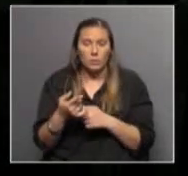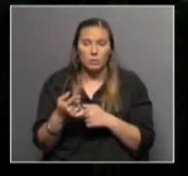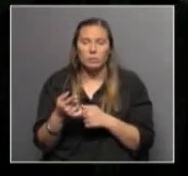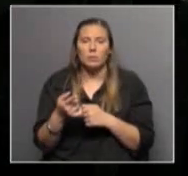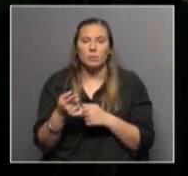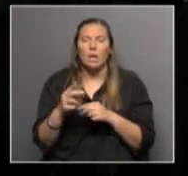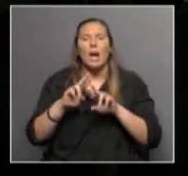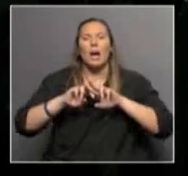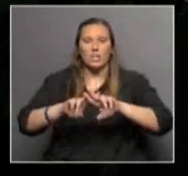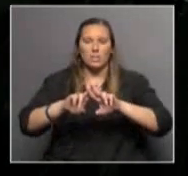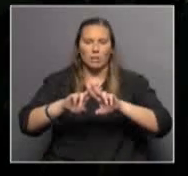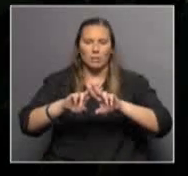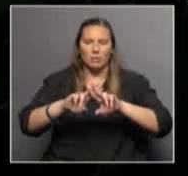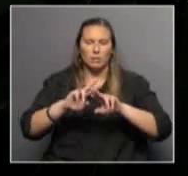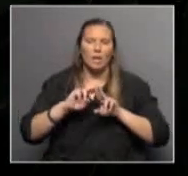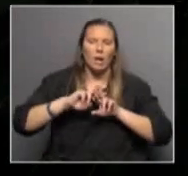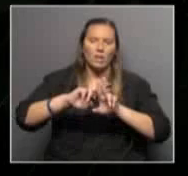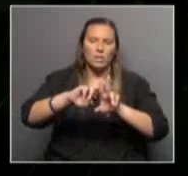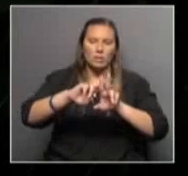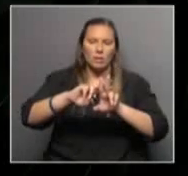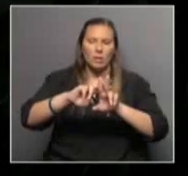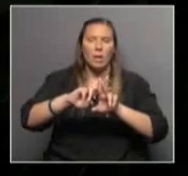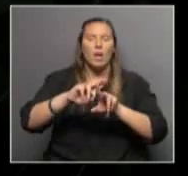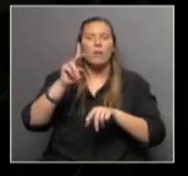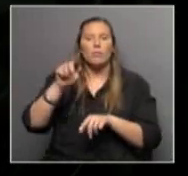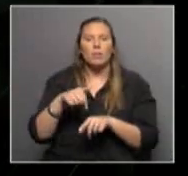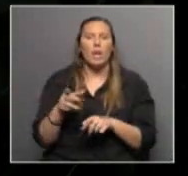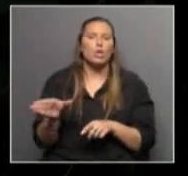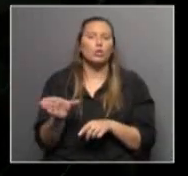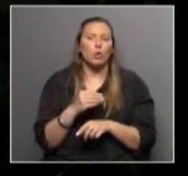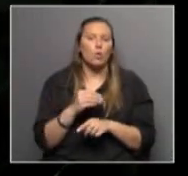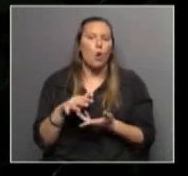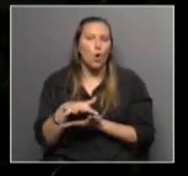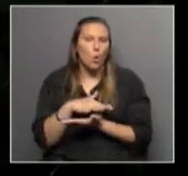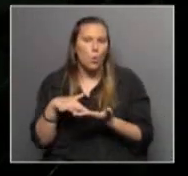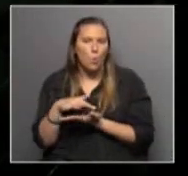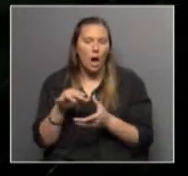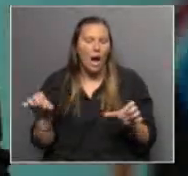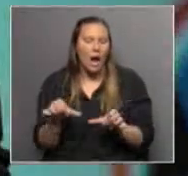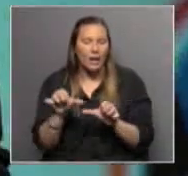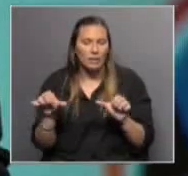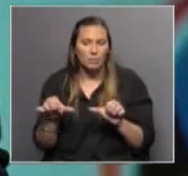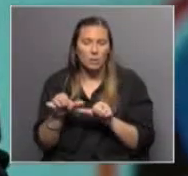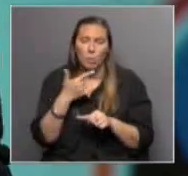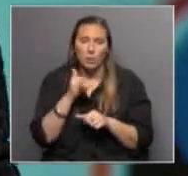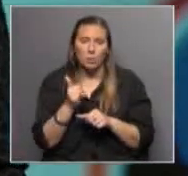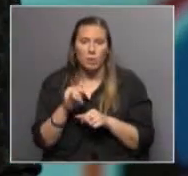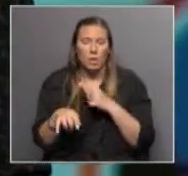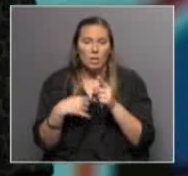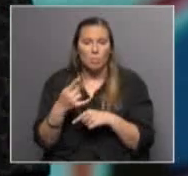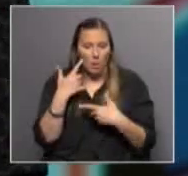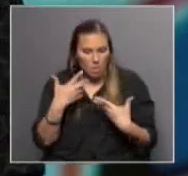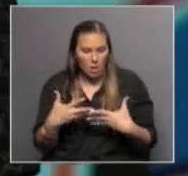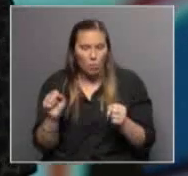es el del hashtag vas al pretendido el hashtag se genera esa cosa como estamos todos en un lugar determinado siendo una actividad y de repente nos